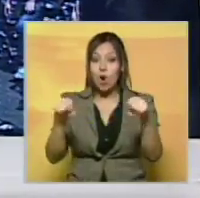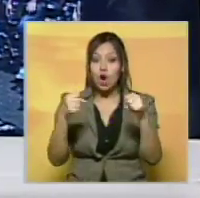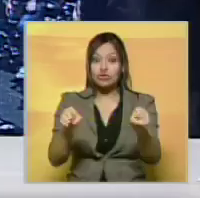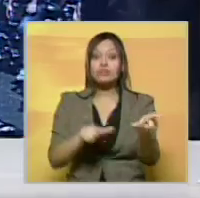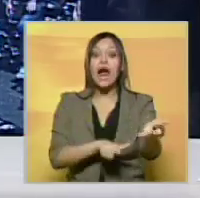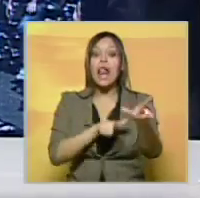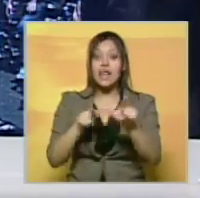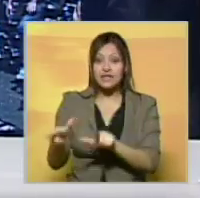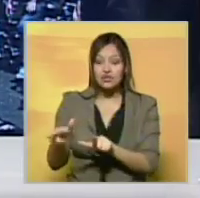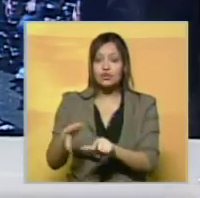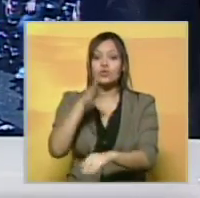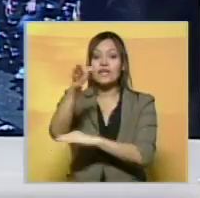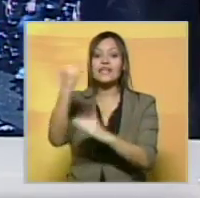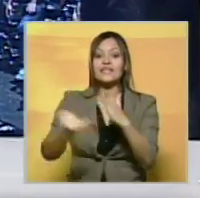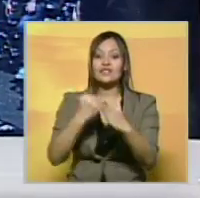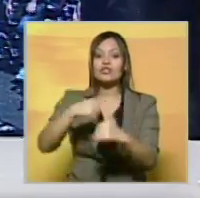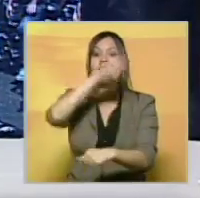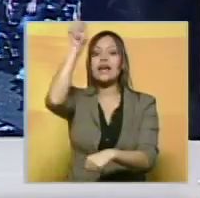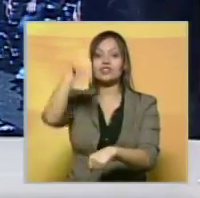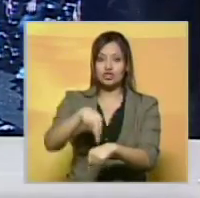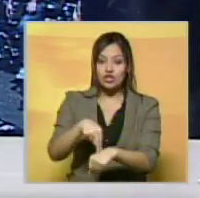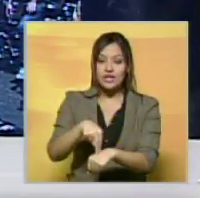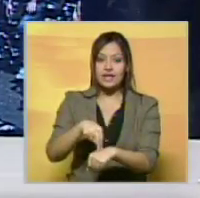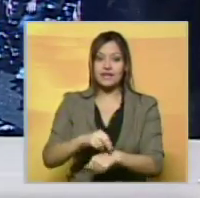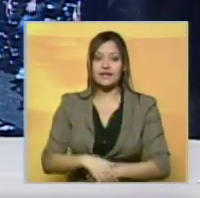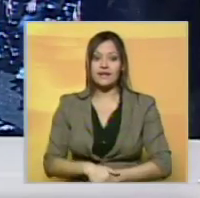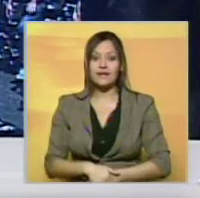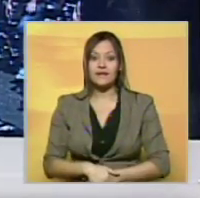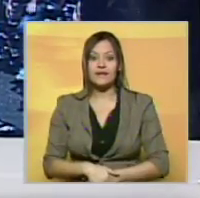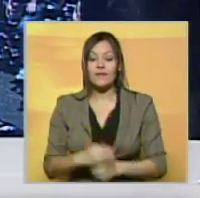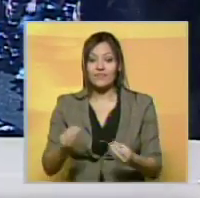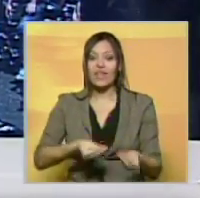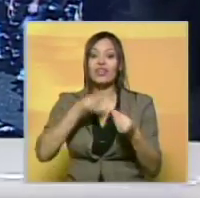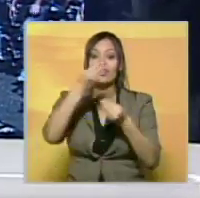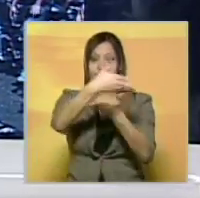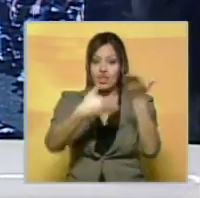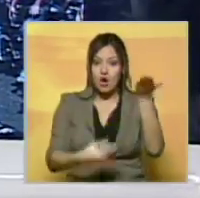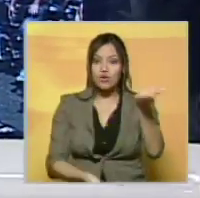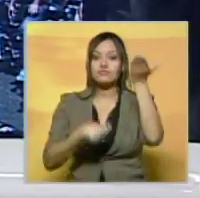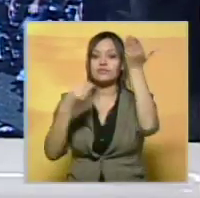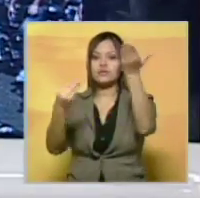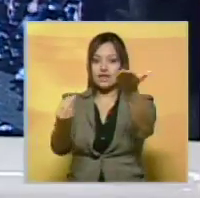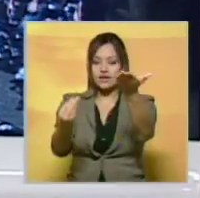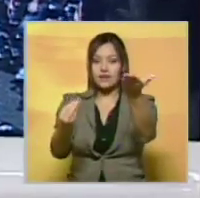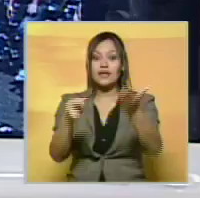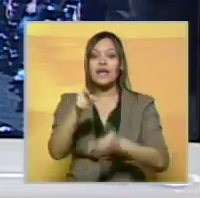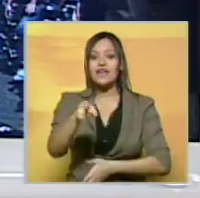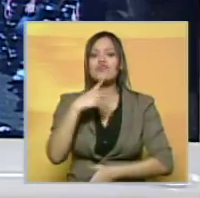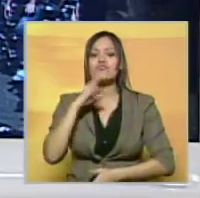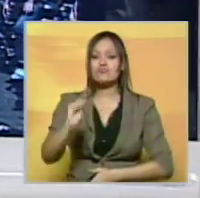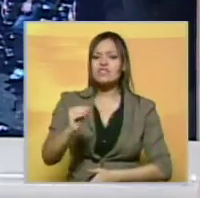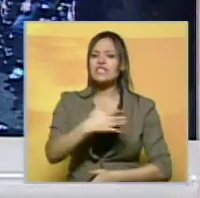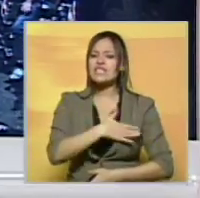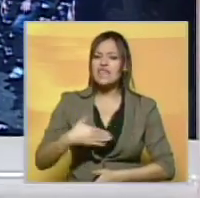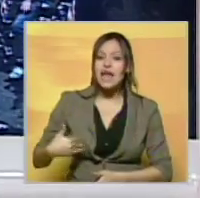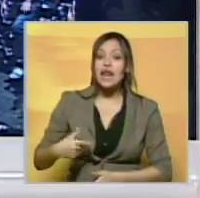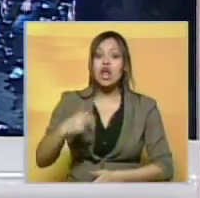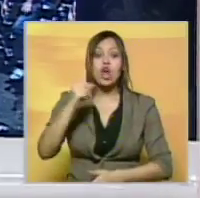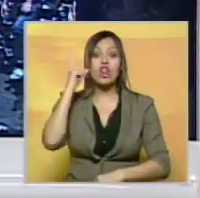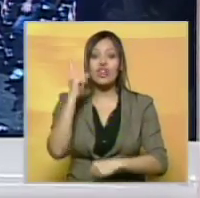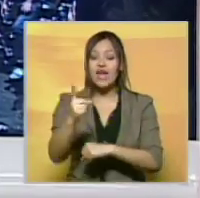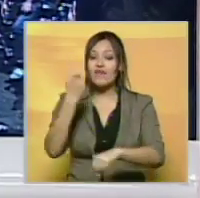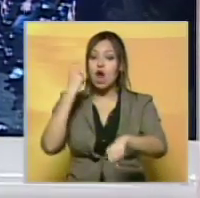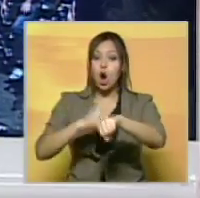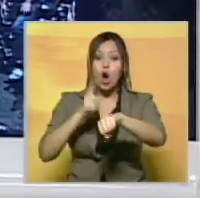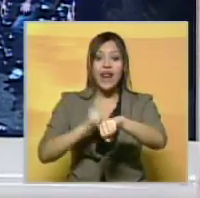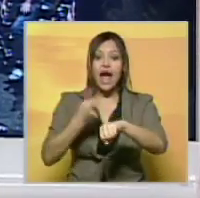ya estaban en el Instituto Nacional de Tránsito Terrestre entregando el documento en el cual ellos solicitan que no se restrinjan